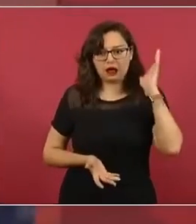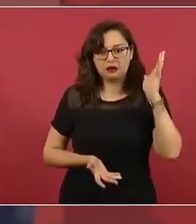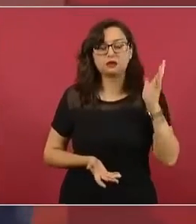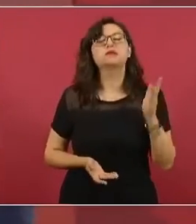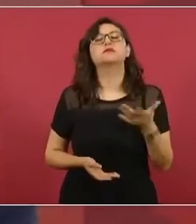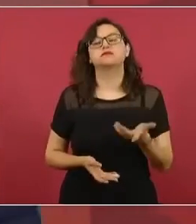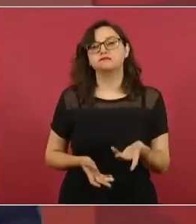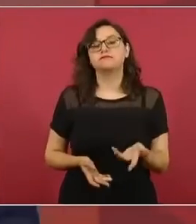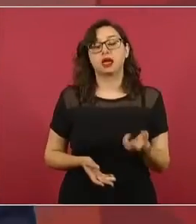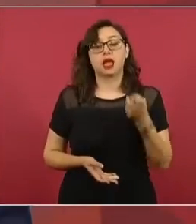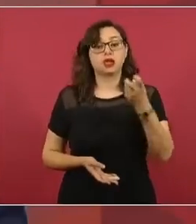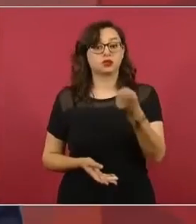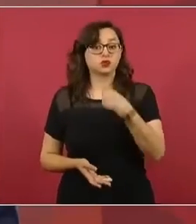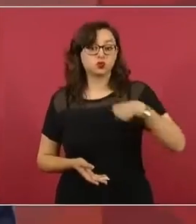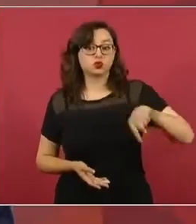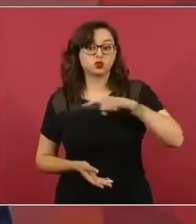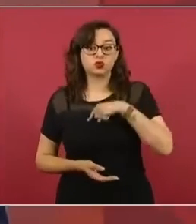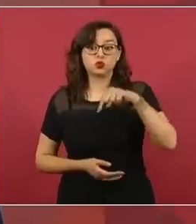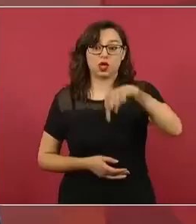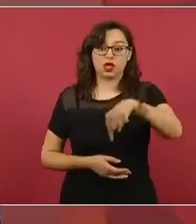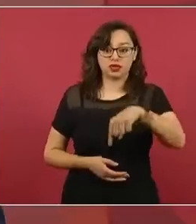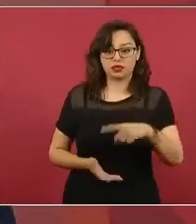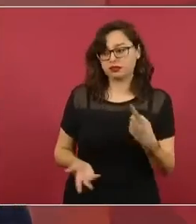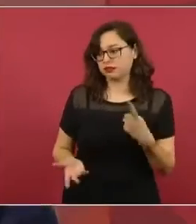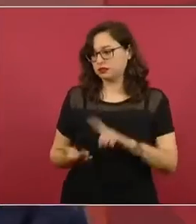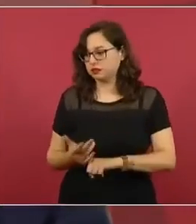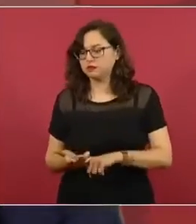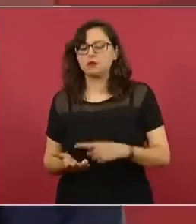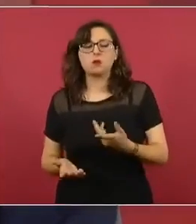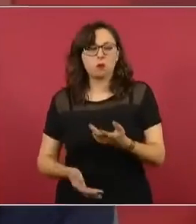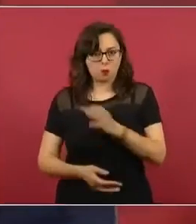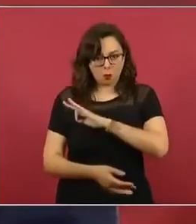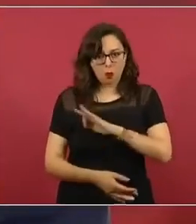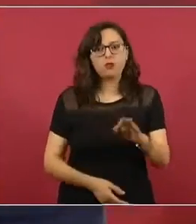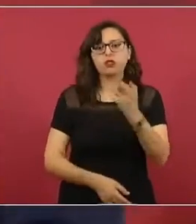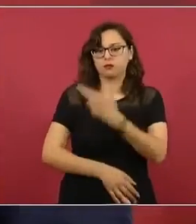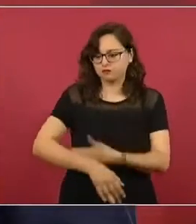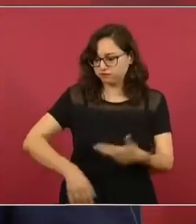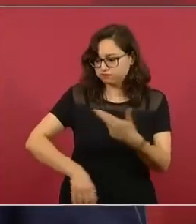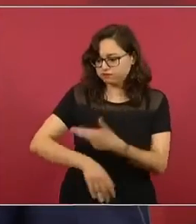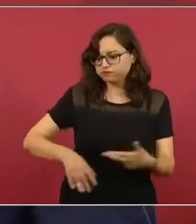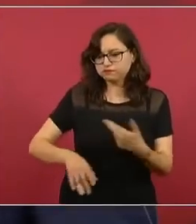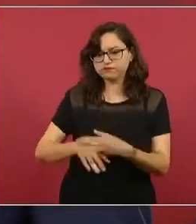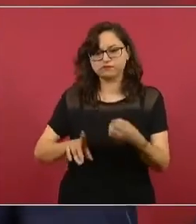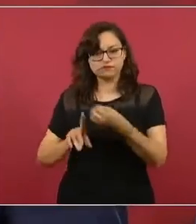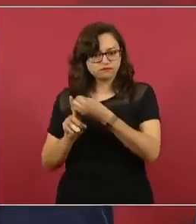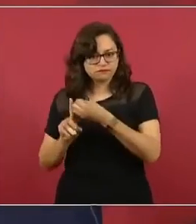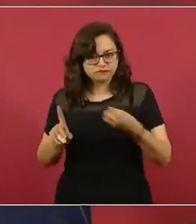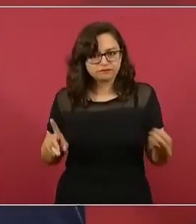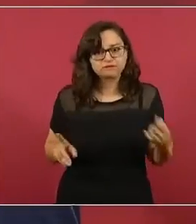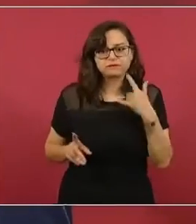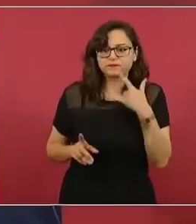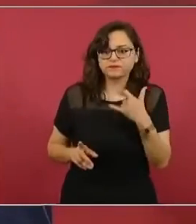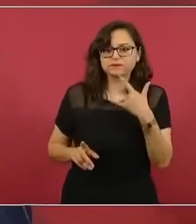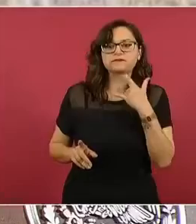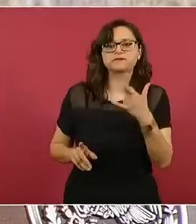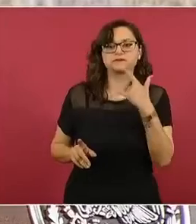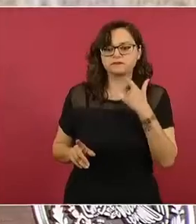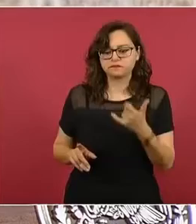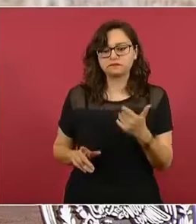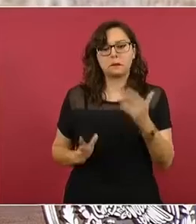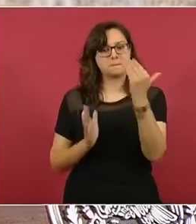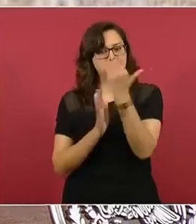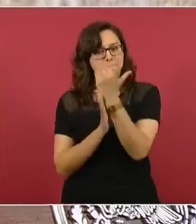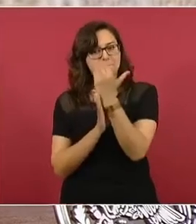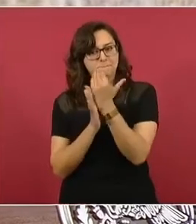hacer nosotros lo que nos corresponde en la medida de nuestras posibilidades para que no